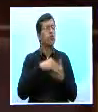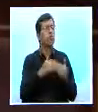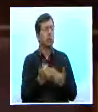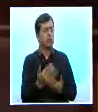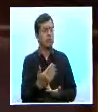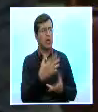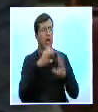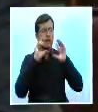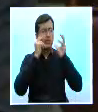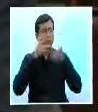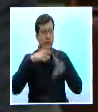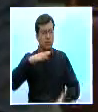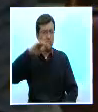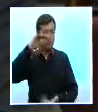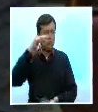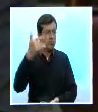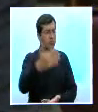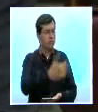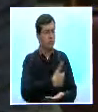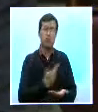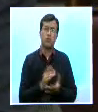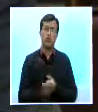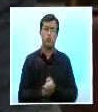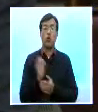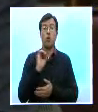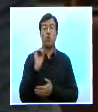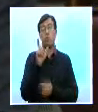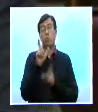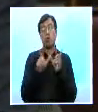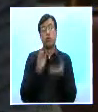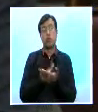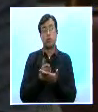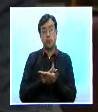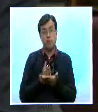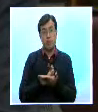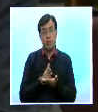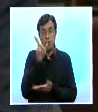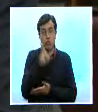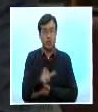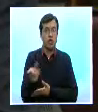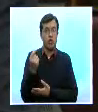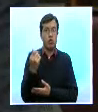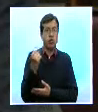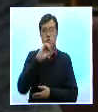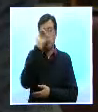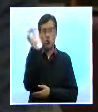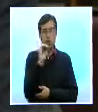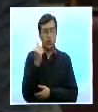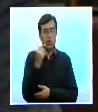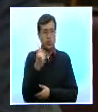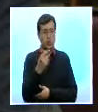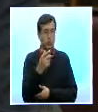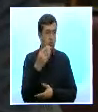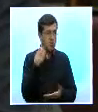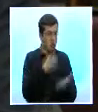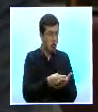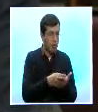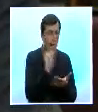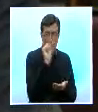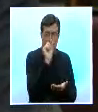también hay presencia me imagino yo de intermediarios que de alguna manera se llevan igualmente un porcentaje de aquello que le debería corresponder